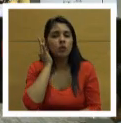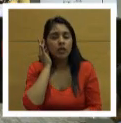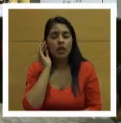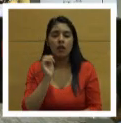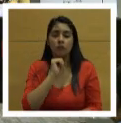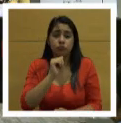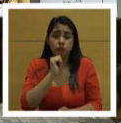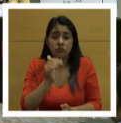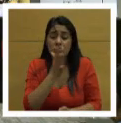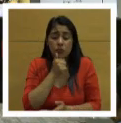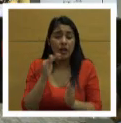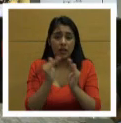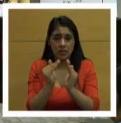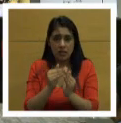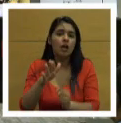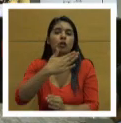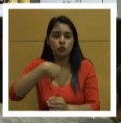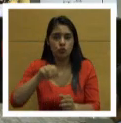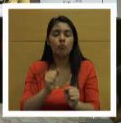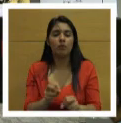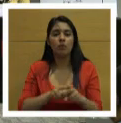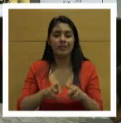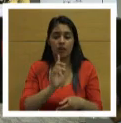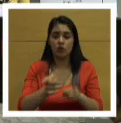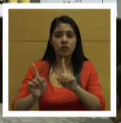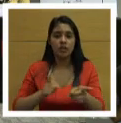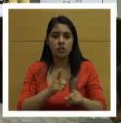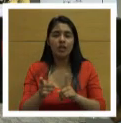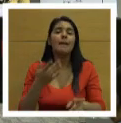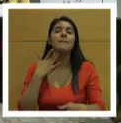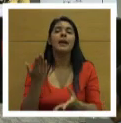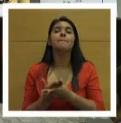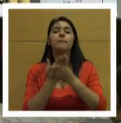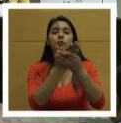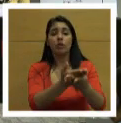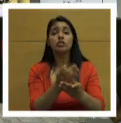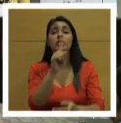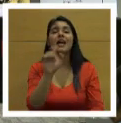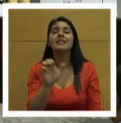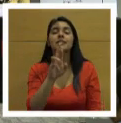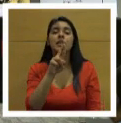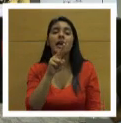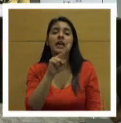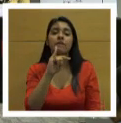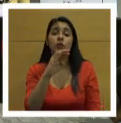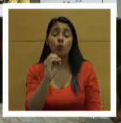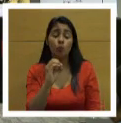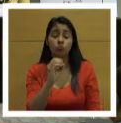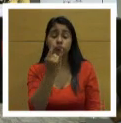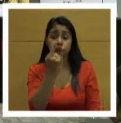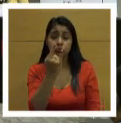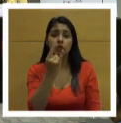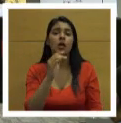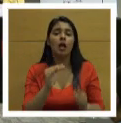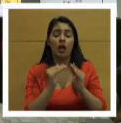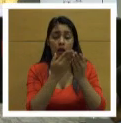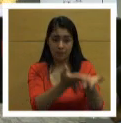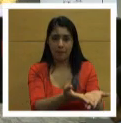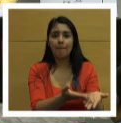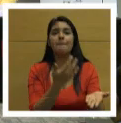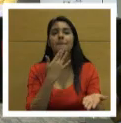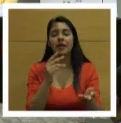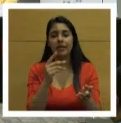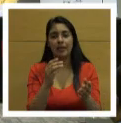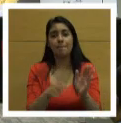casa, nosotros podemos hacer esas coordinaciones para poder hacer postulación a Servio, por ejemplo, para que ellos le den de alguna manera